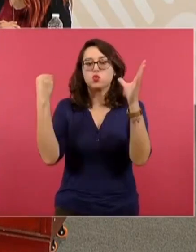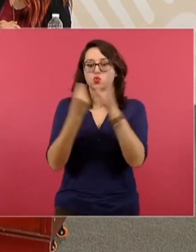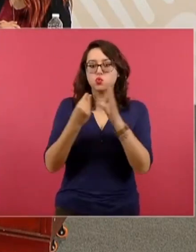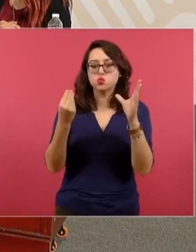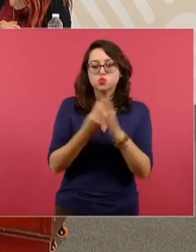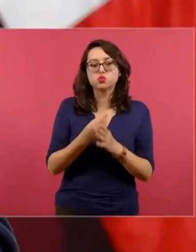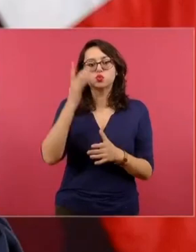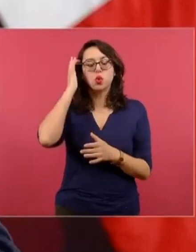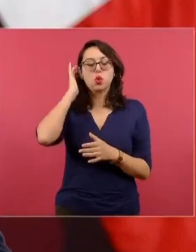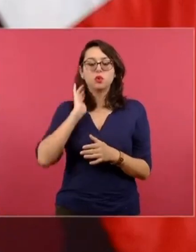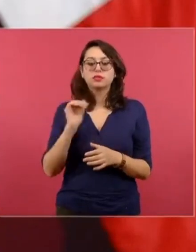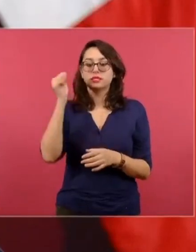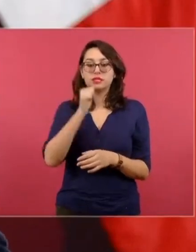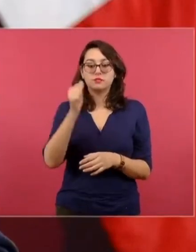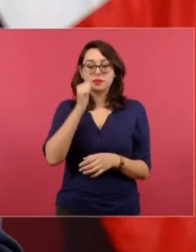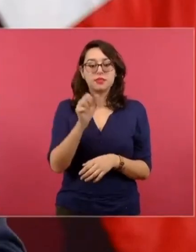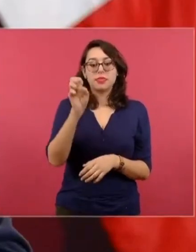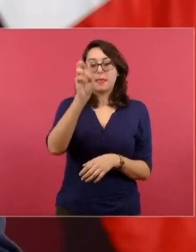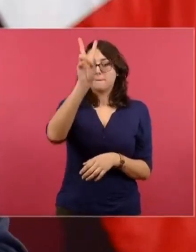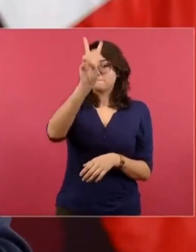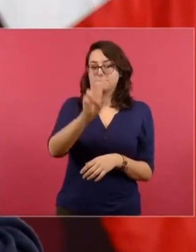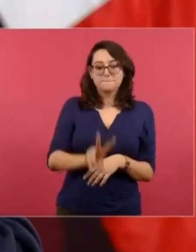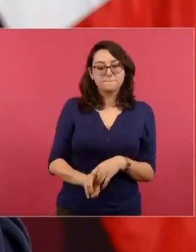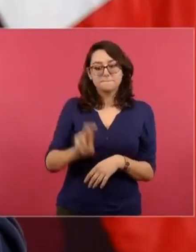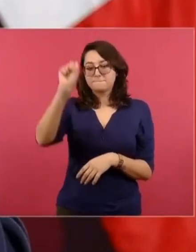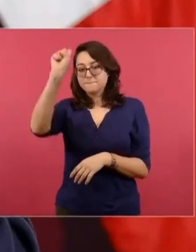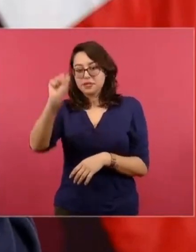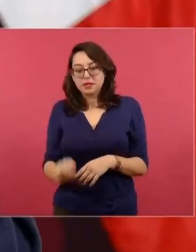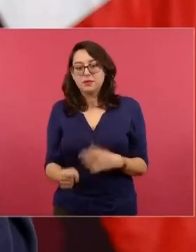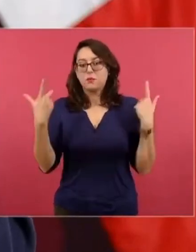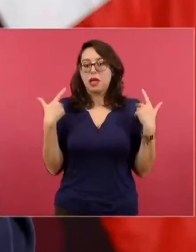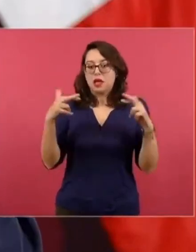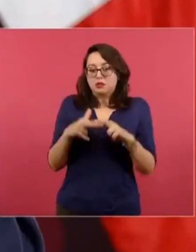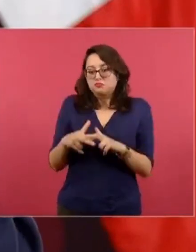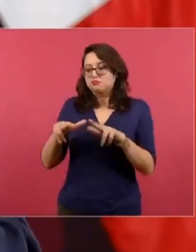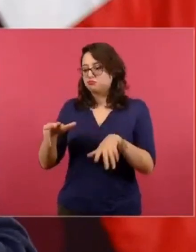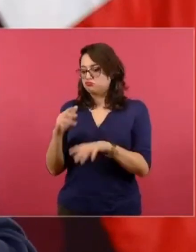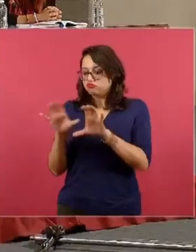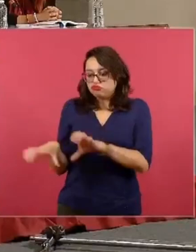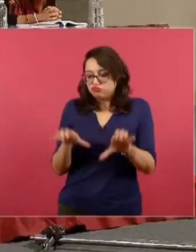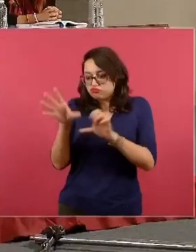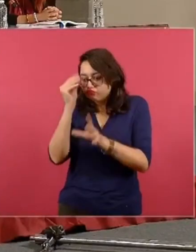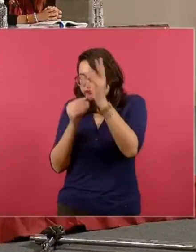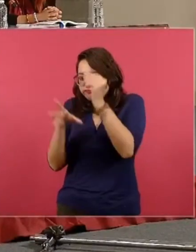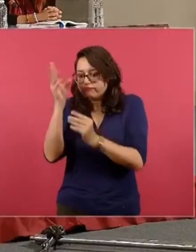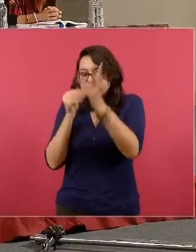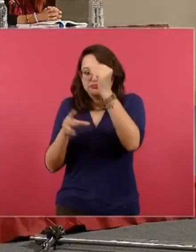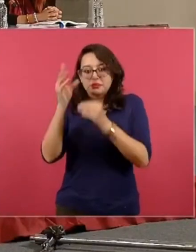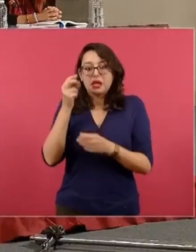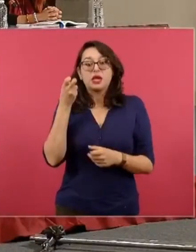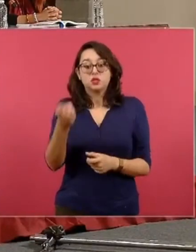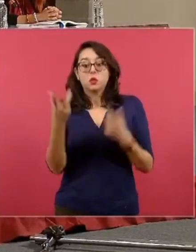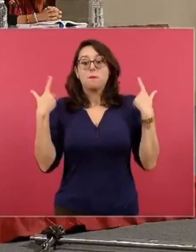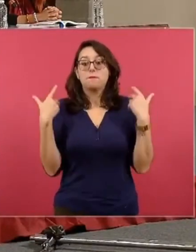de viernes y sábado que consideren. Entonces, yo pienso que hay un conjunto de opciones múltiples donde los